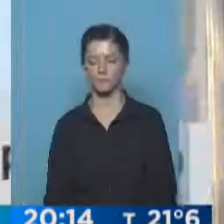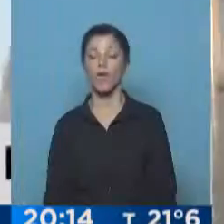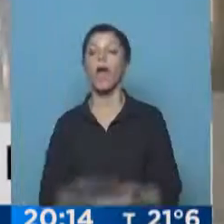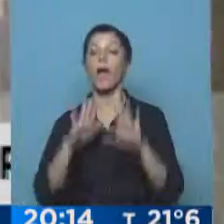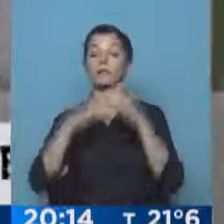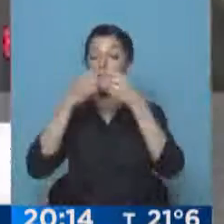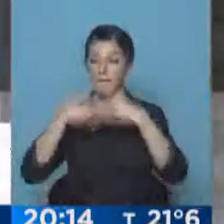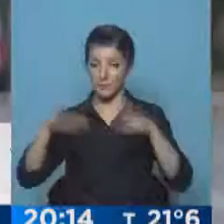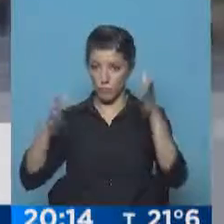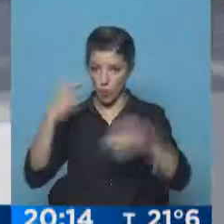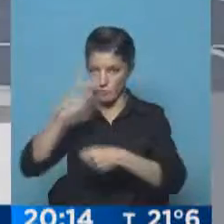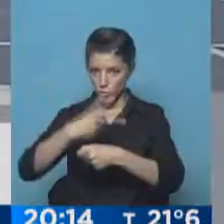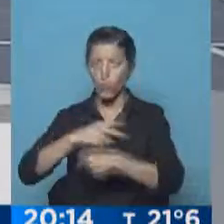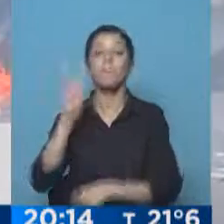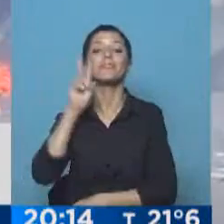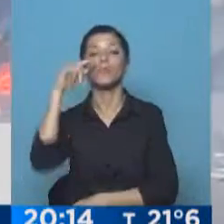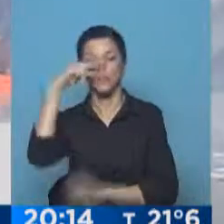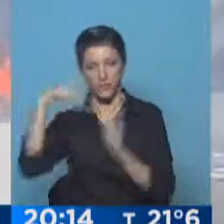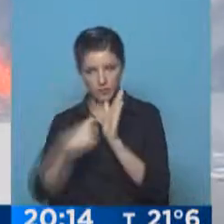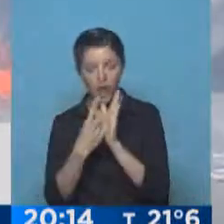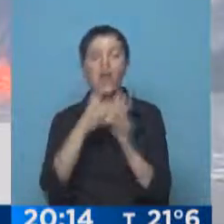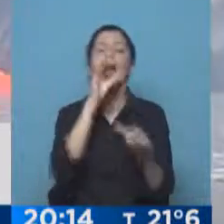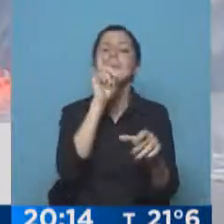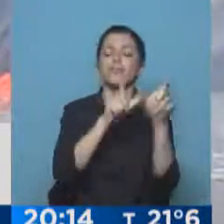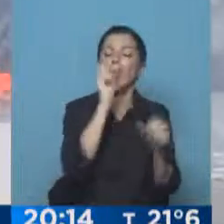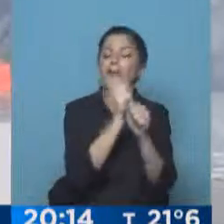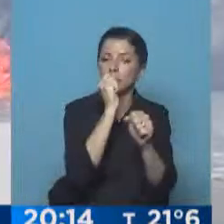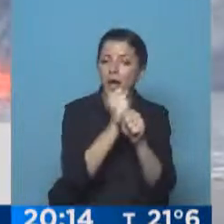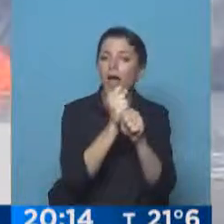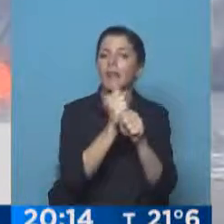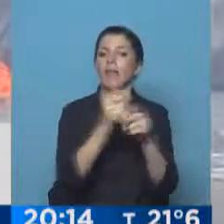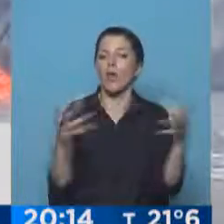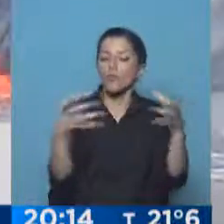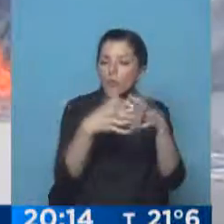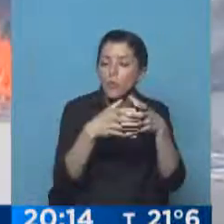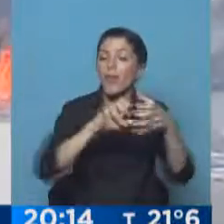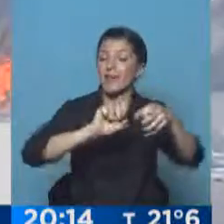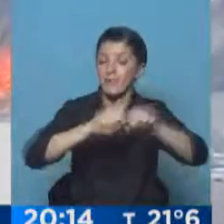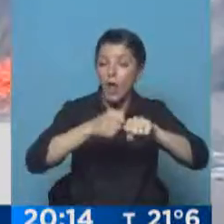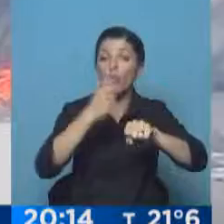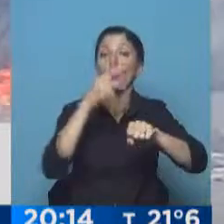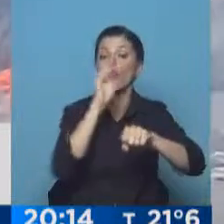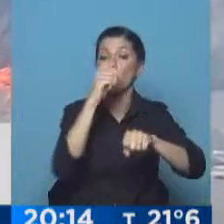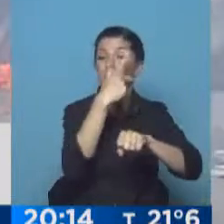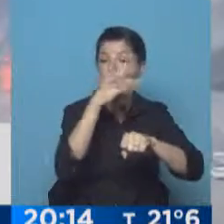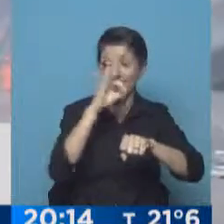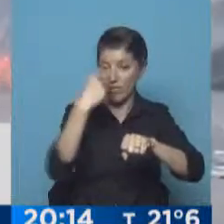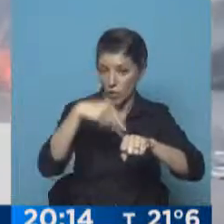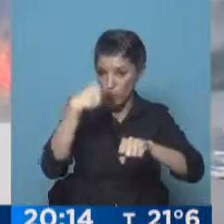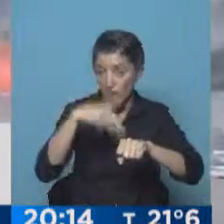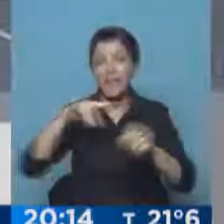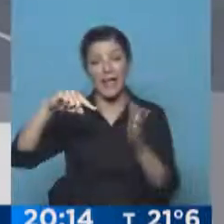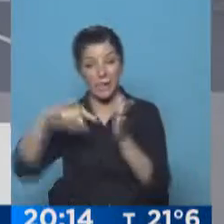comenzamos este segundo bloque de Visión 7 Central. Trabajadores de la cooperativa de reciclaje 30 de noviembre realizan una protesta en el centro